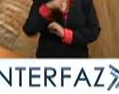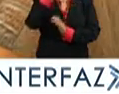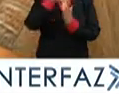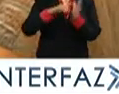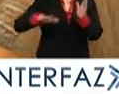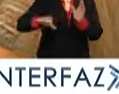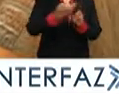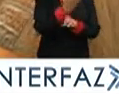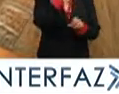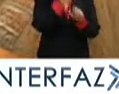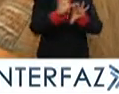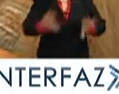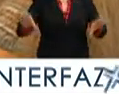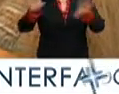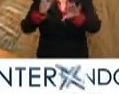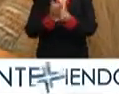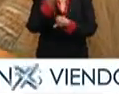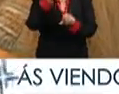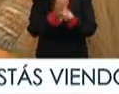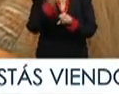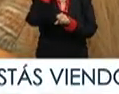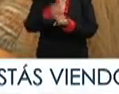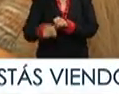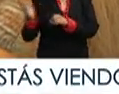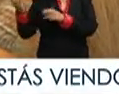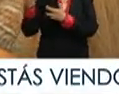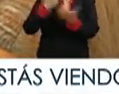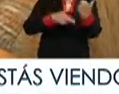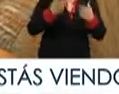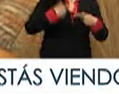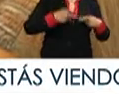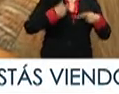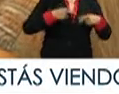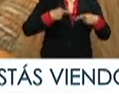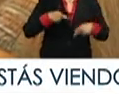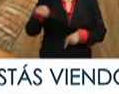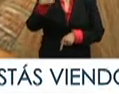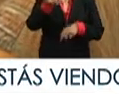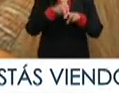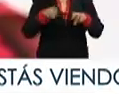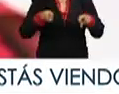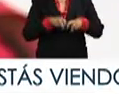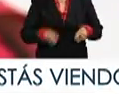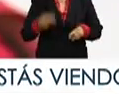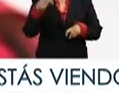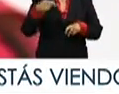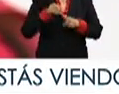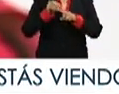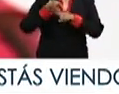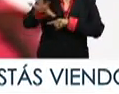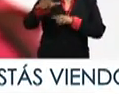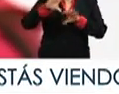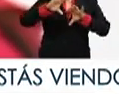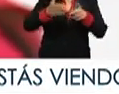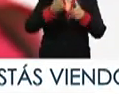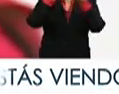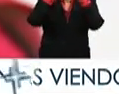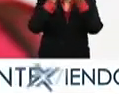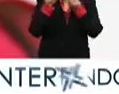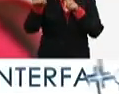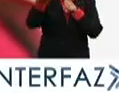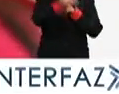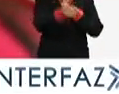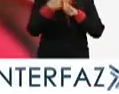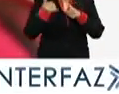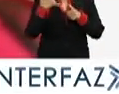instalaciones y equipo de cómputo adecuados para recibir a esta comunidad. A ha sido tal el impacto entre la comunidad invidente